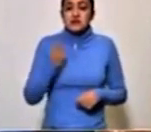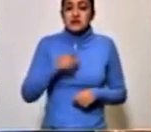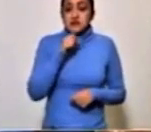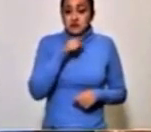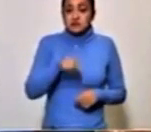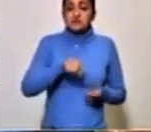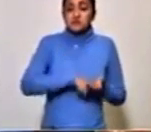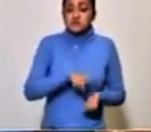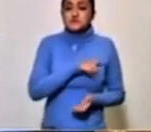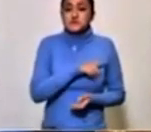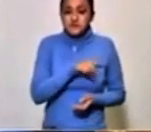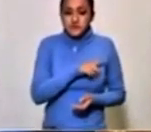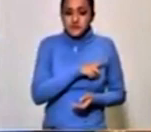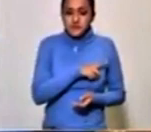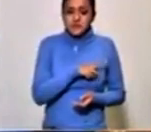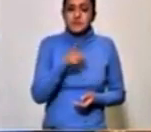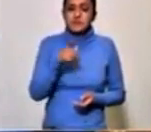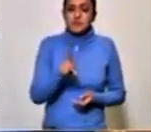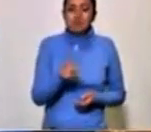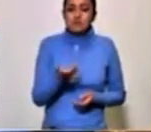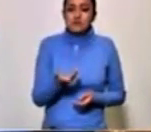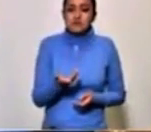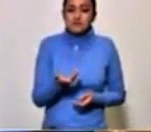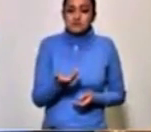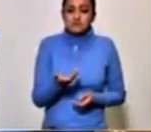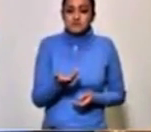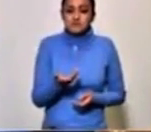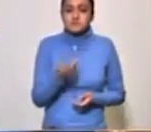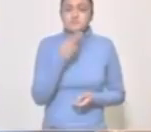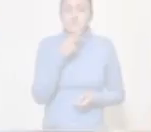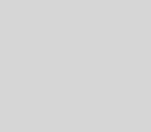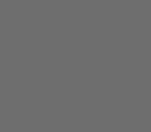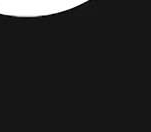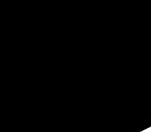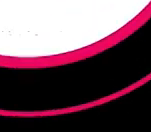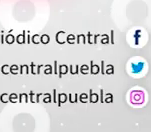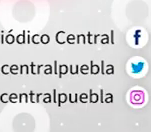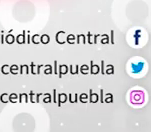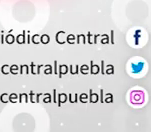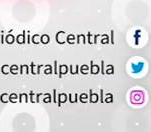solitaria, sino que el uso de la bicicleta.